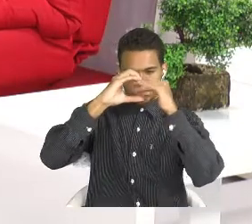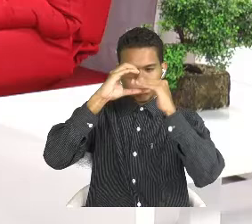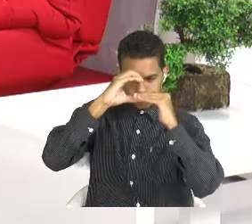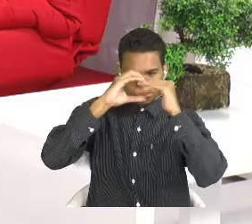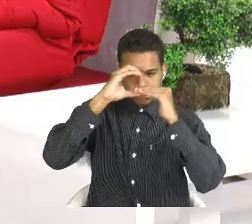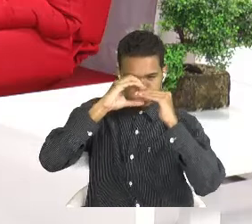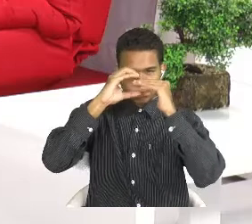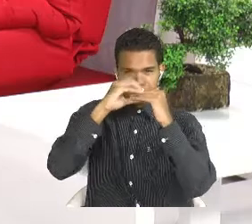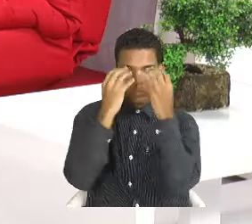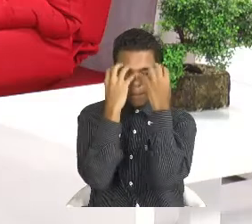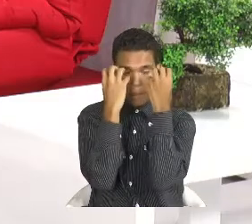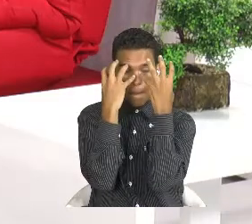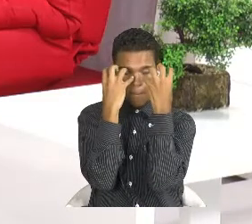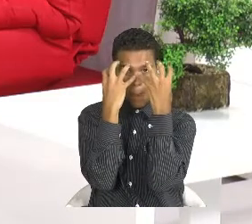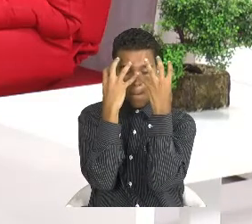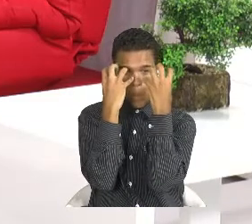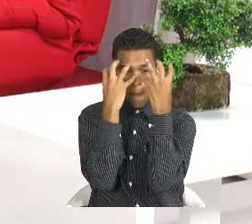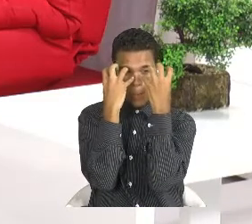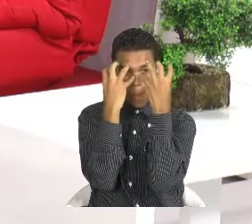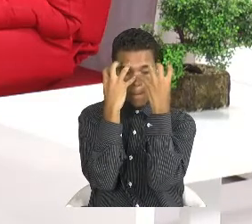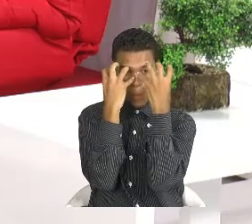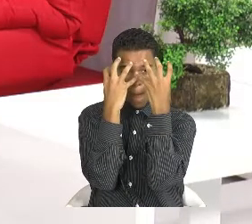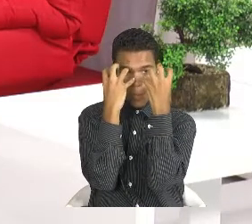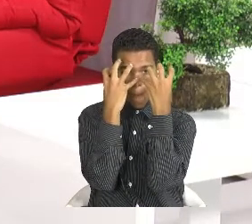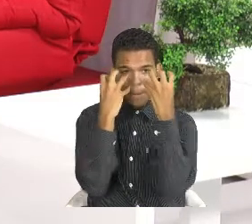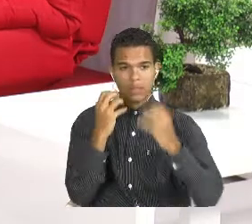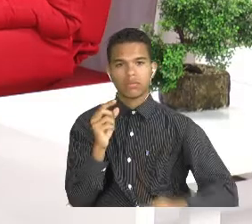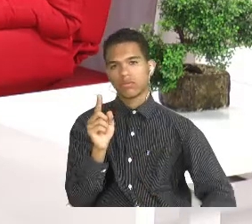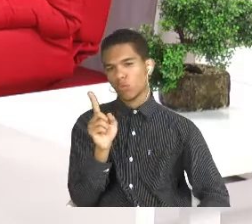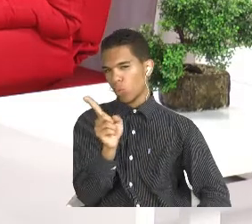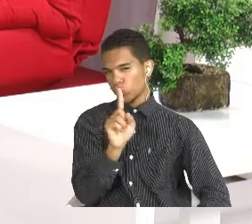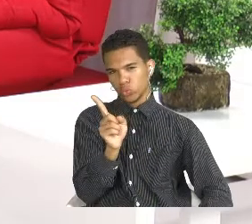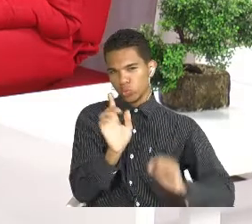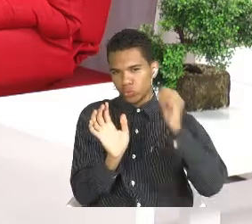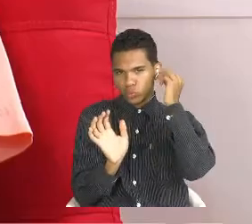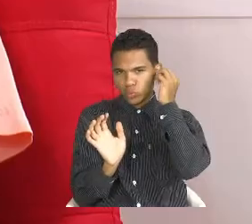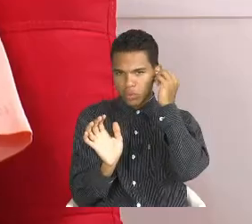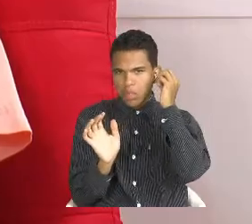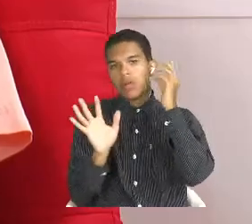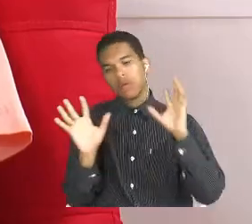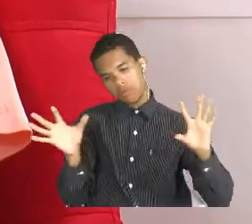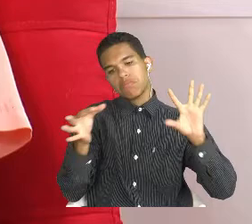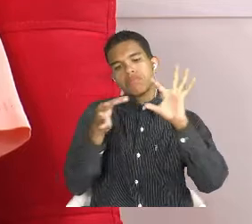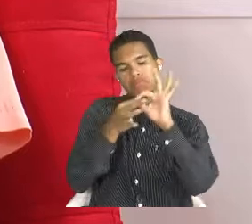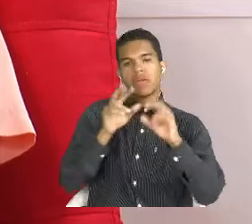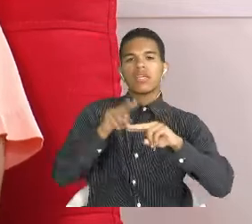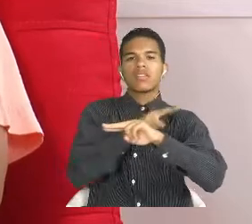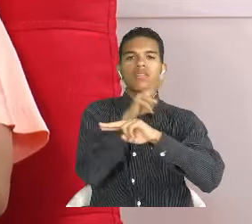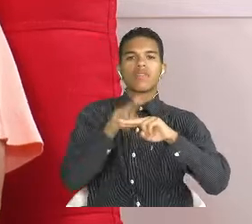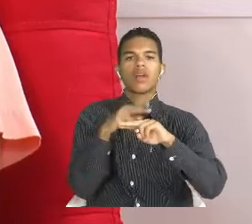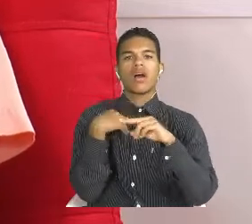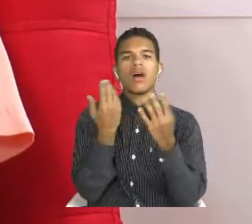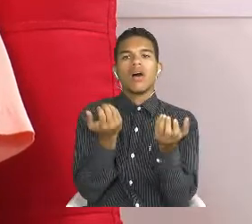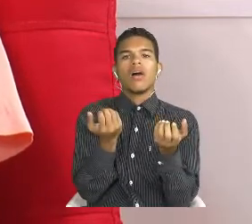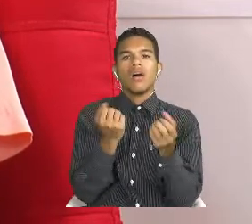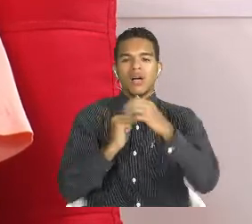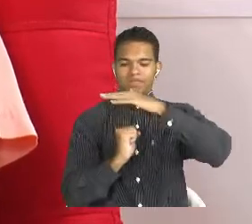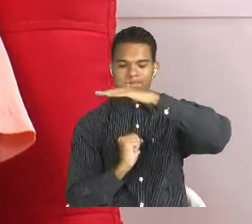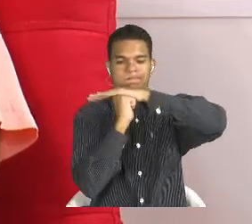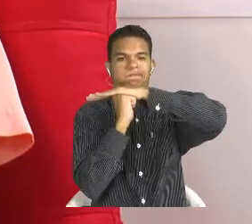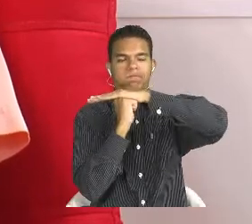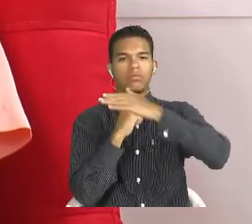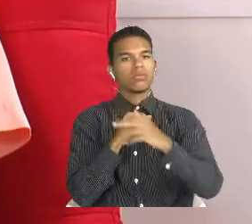presión intraocular elevada. Sí está vinculado a un glaucoma, pero hay glaucomas de presión normal. Entonces, la